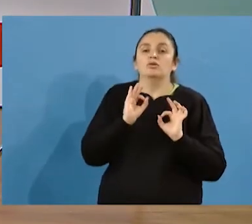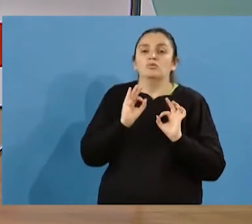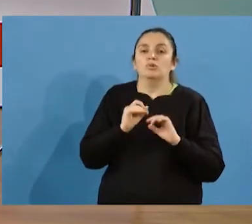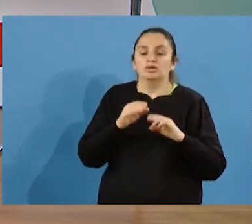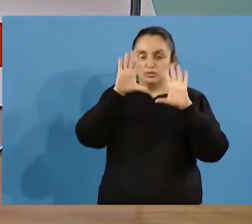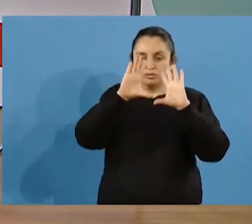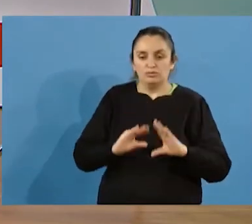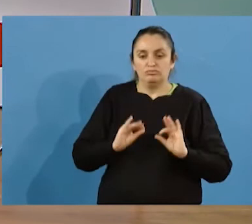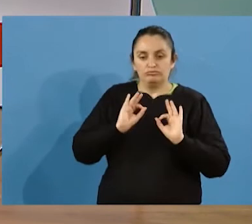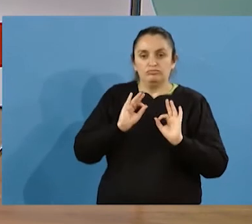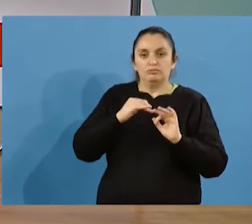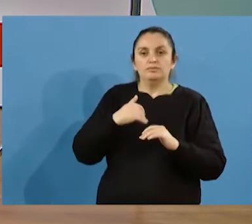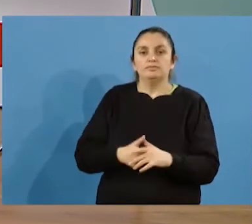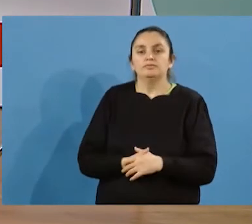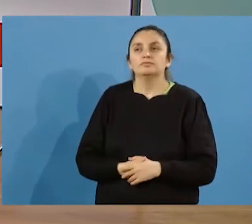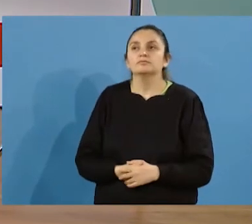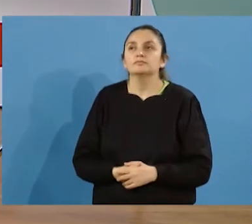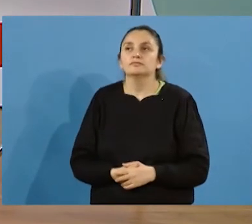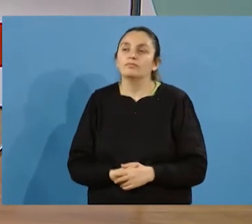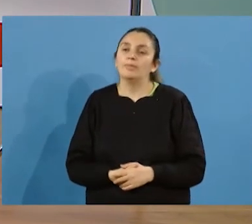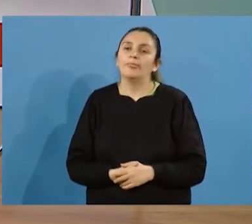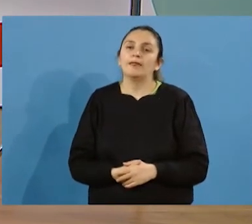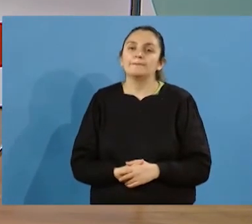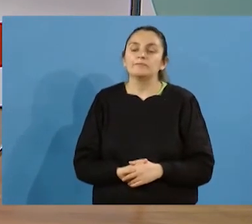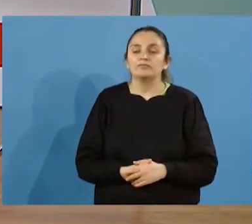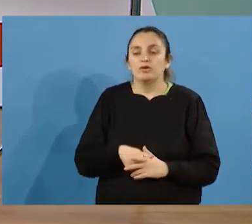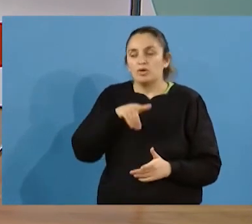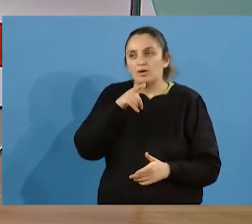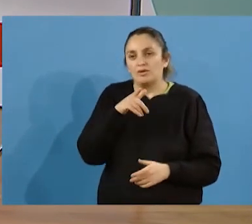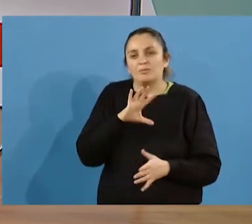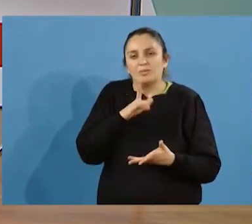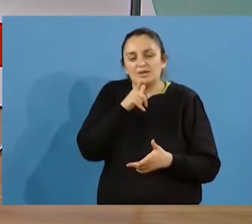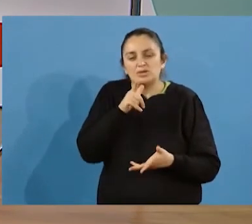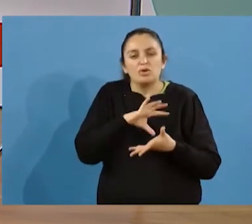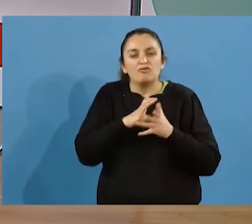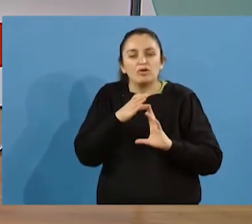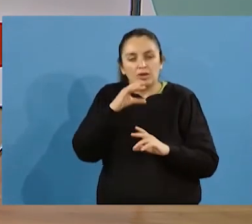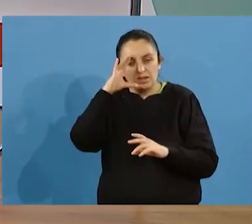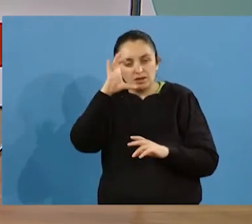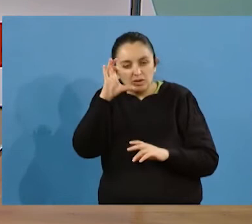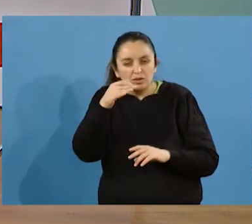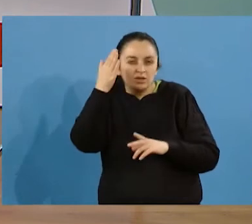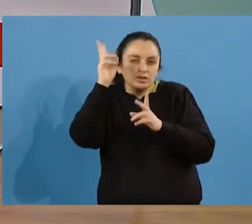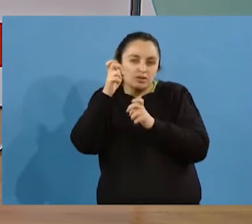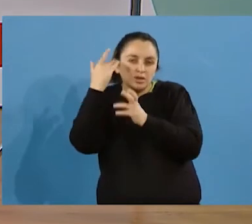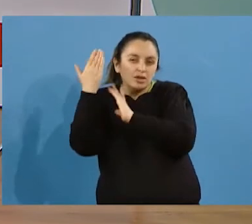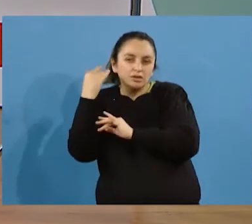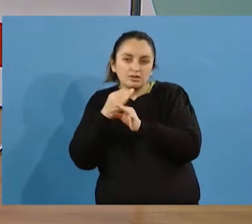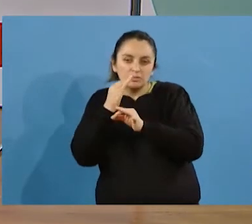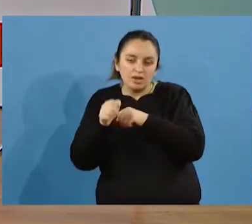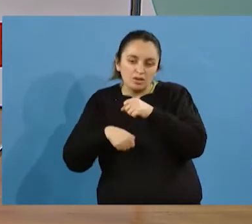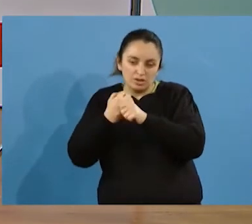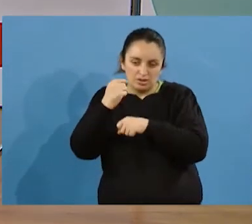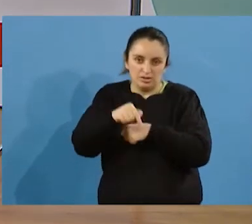podamos hacer como una un repaso de todo lo que hemos visto hasta ahora